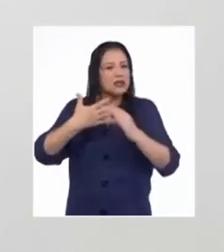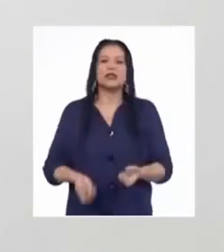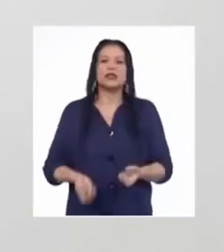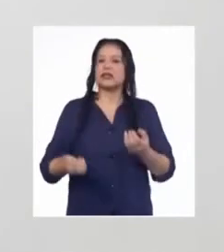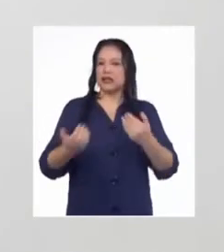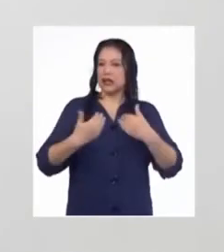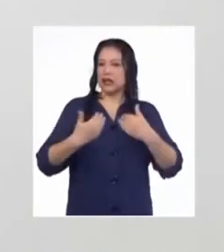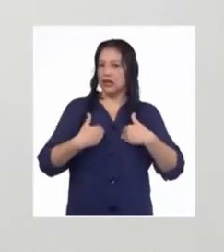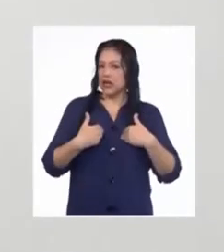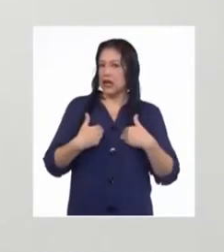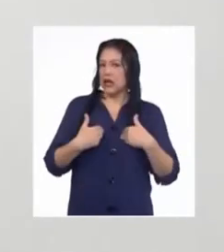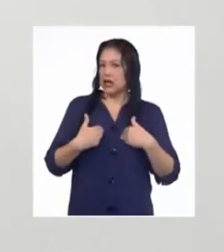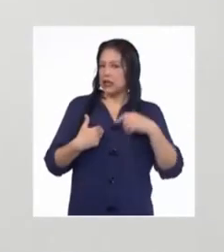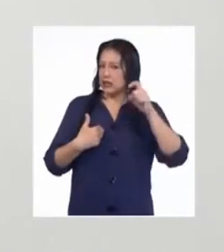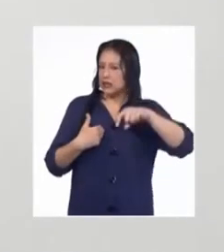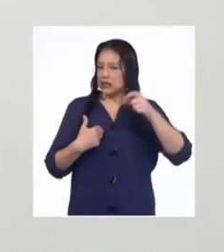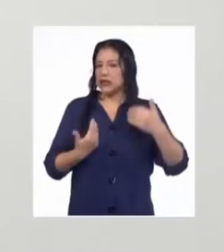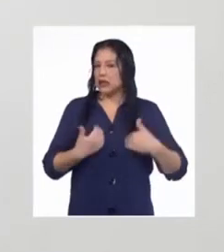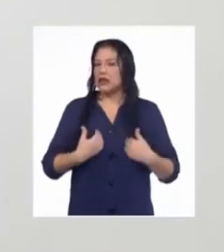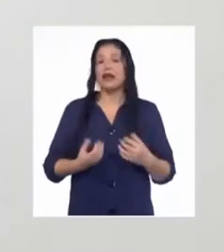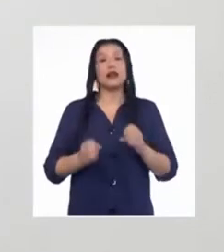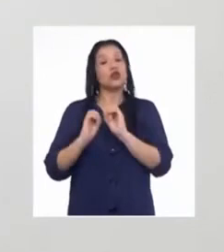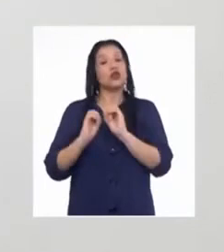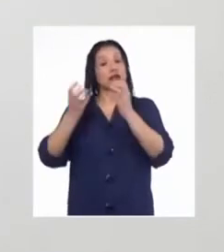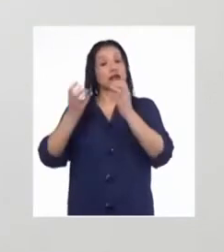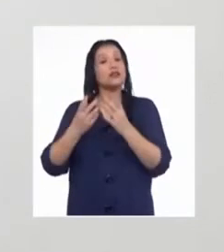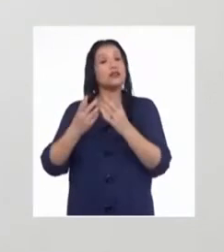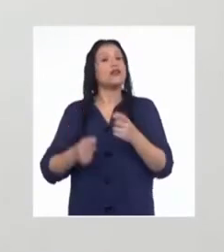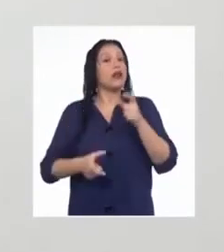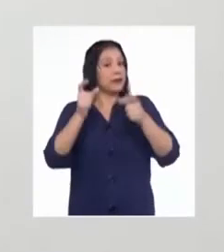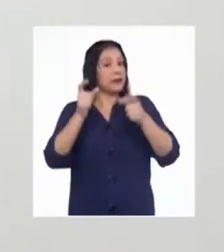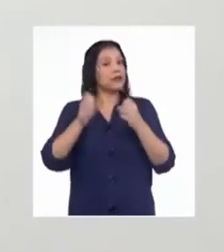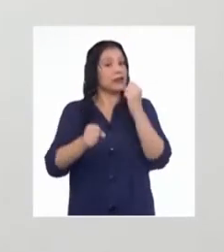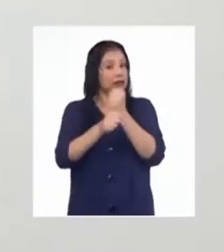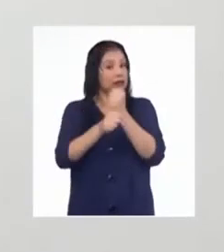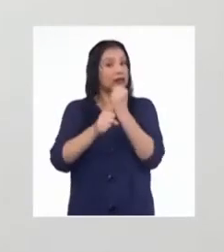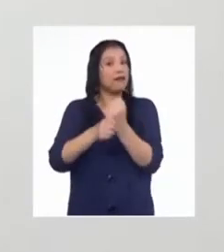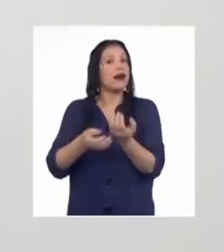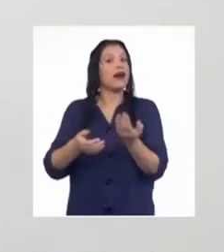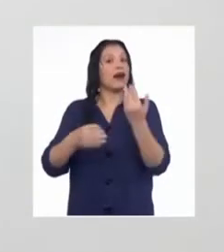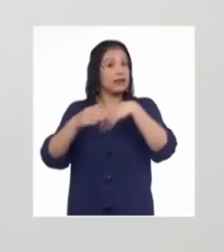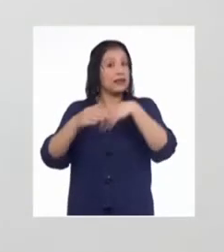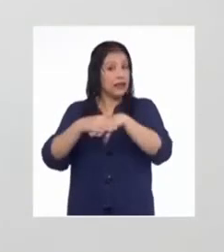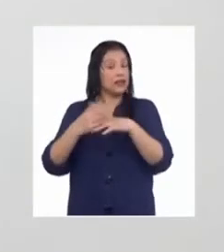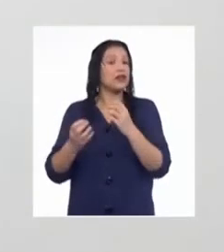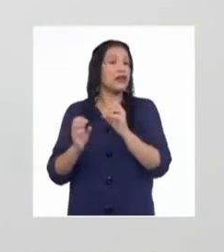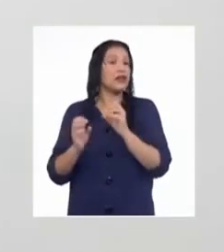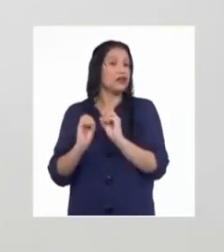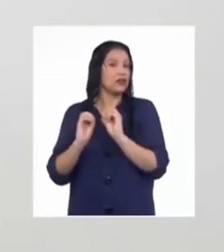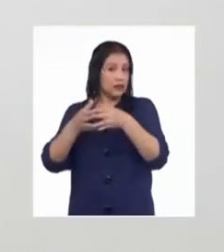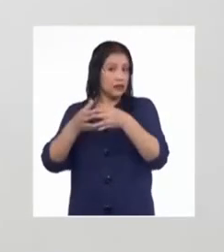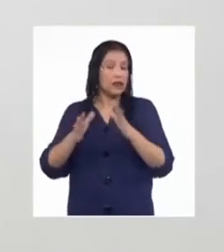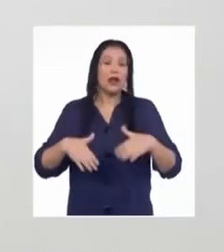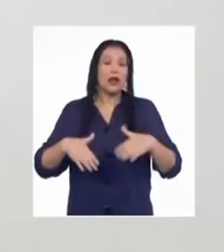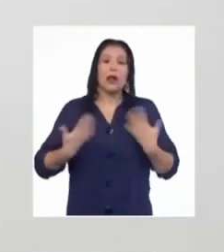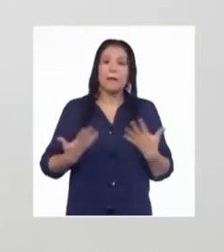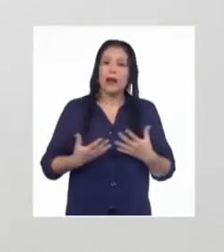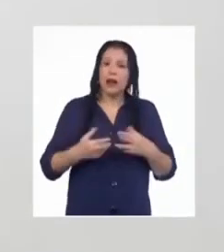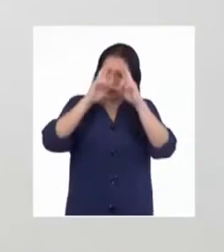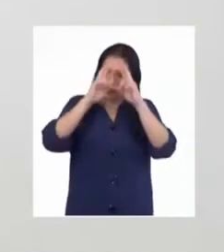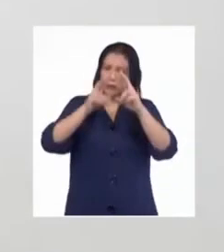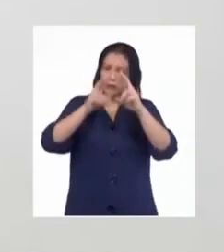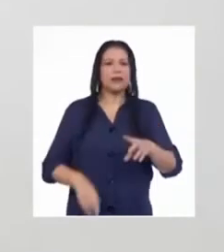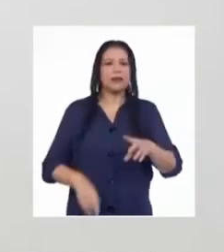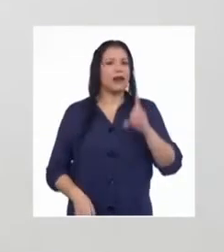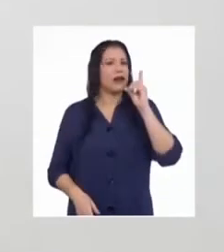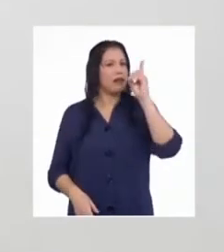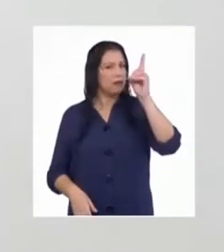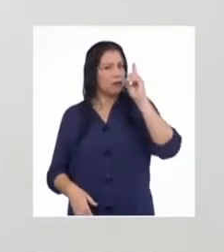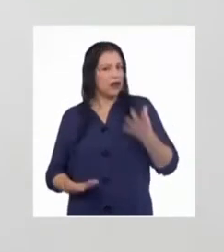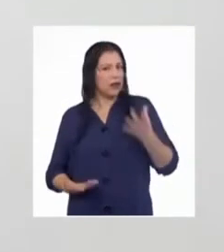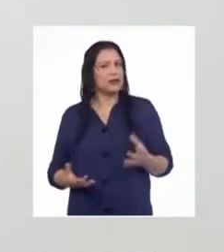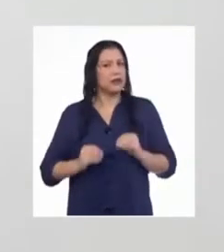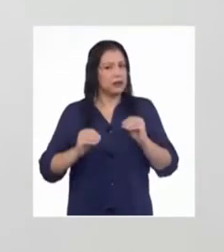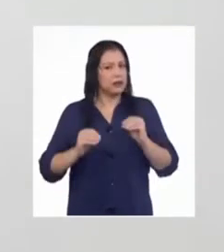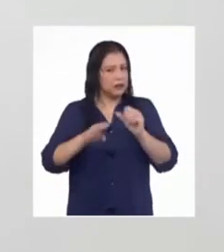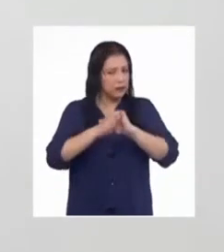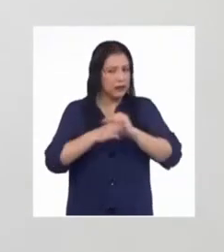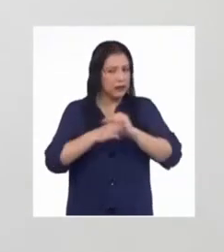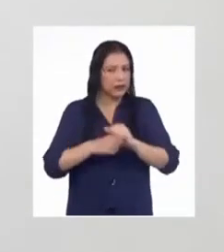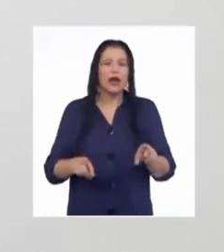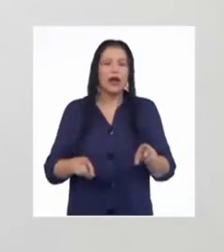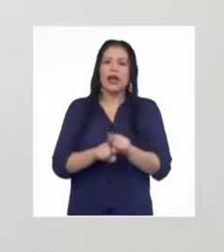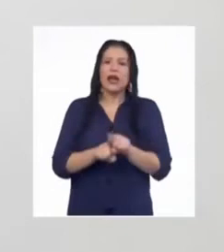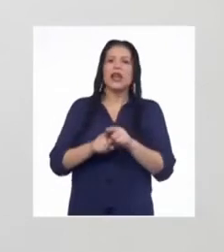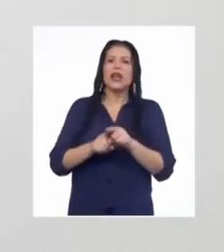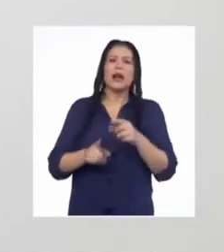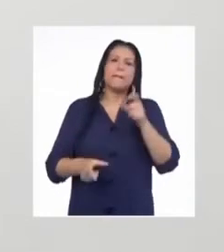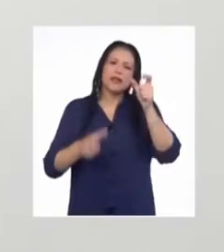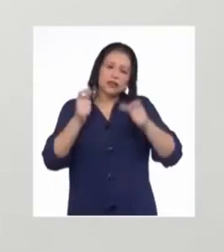las instituciones y las personas que trabajan en estas para el cumplimiento adecuado de la democracia. Y la intención comunicativa del